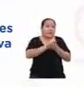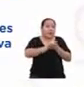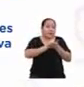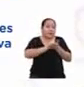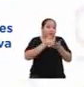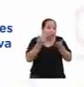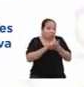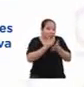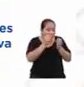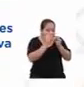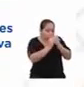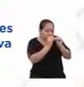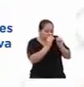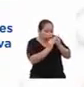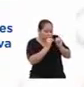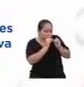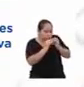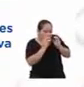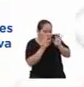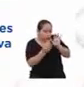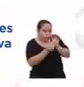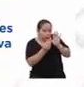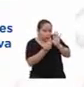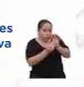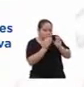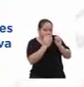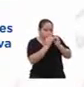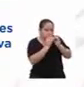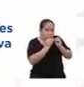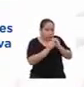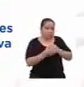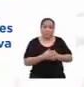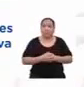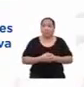versión, incorporándolos.